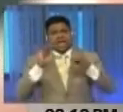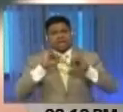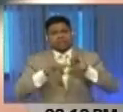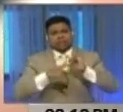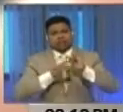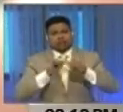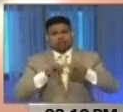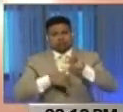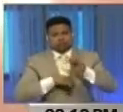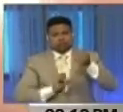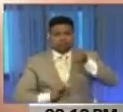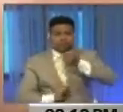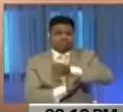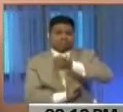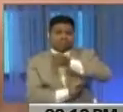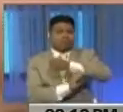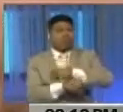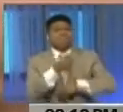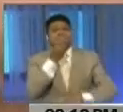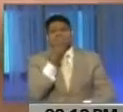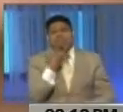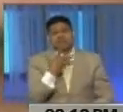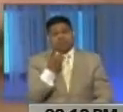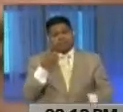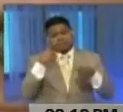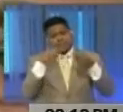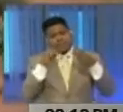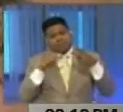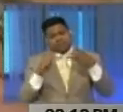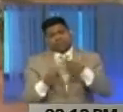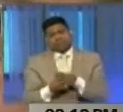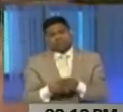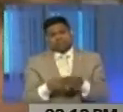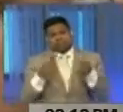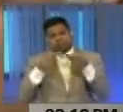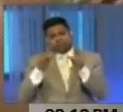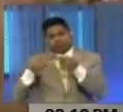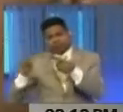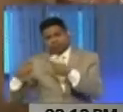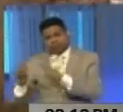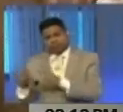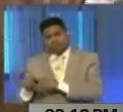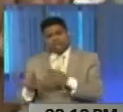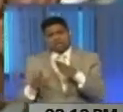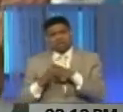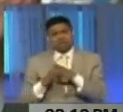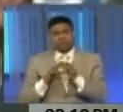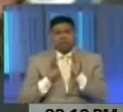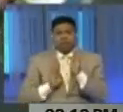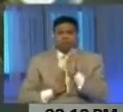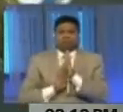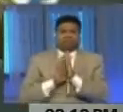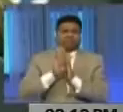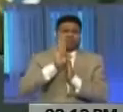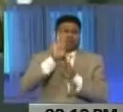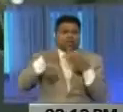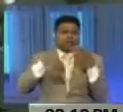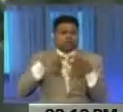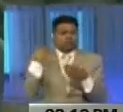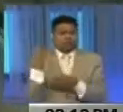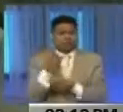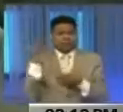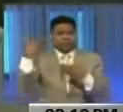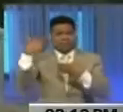y sostenible. Vamos a diversificar las fuentes de ingresos de la nación para superar definitivamente el rentismo